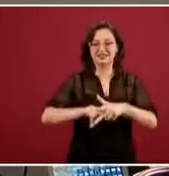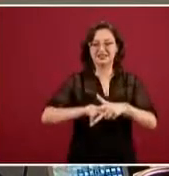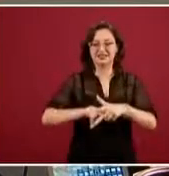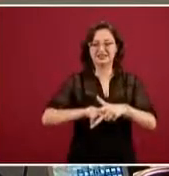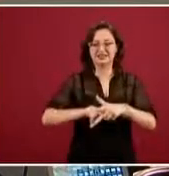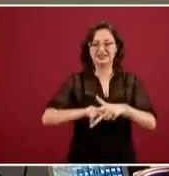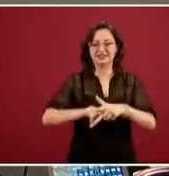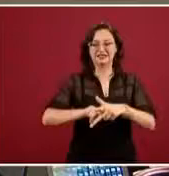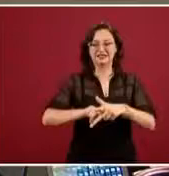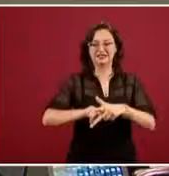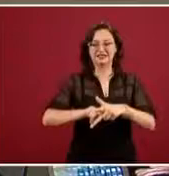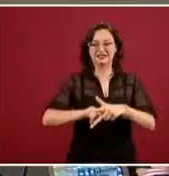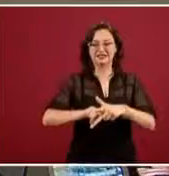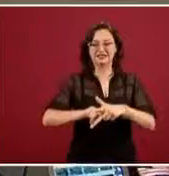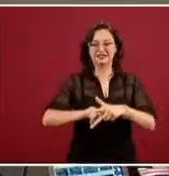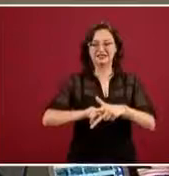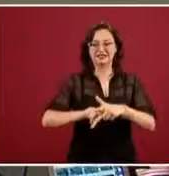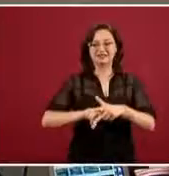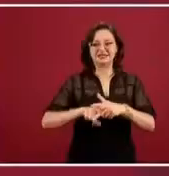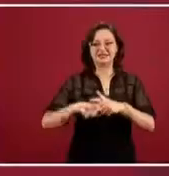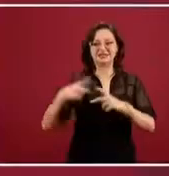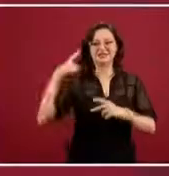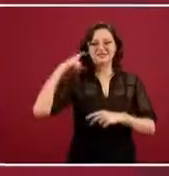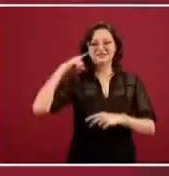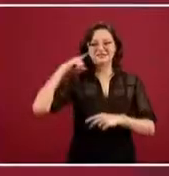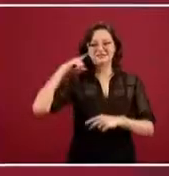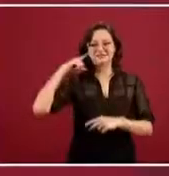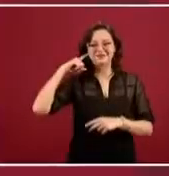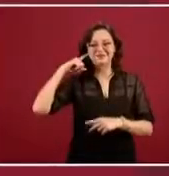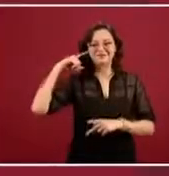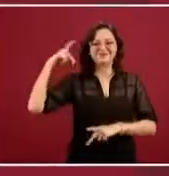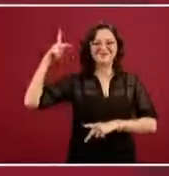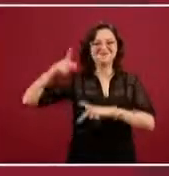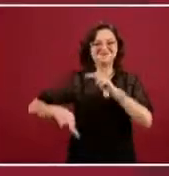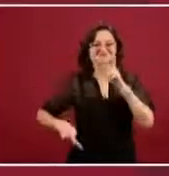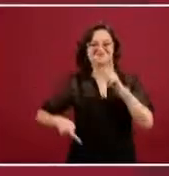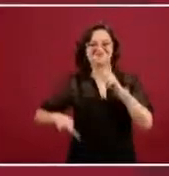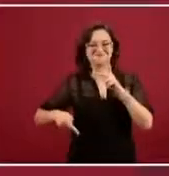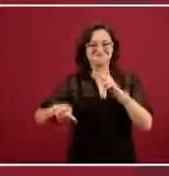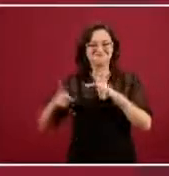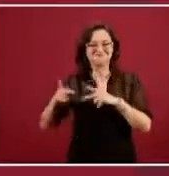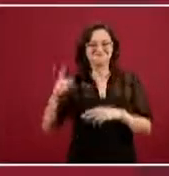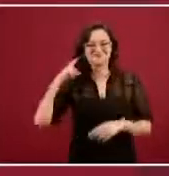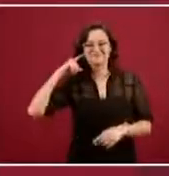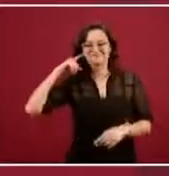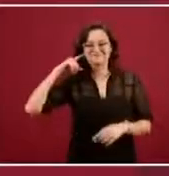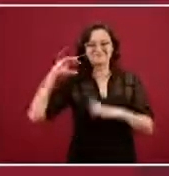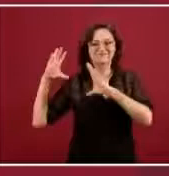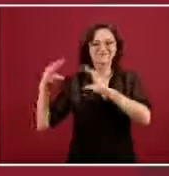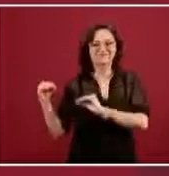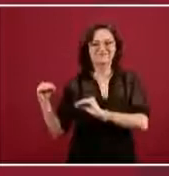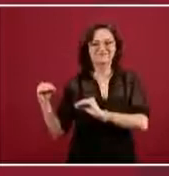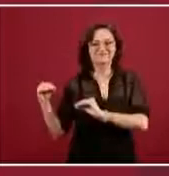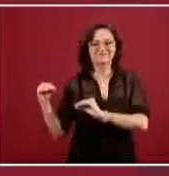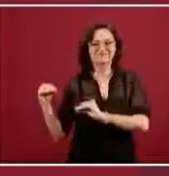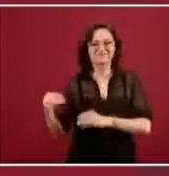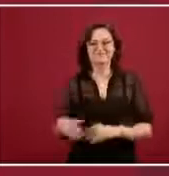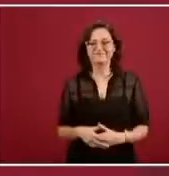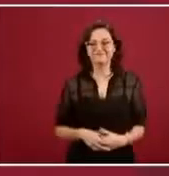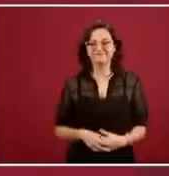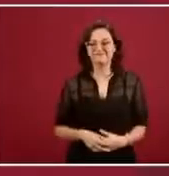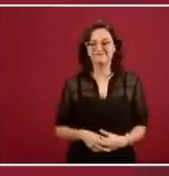diaria sobre la situación mundial y nacional de la pandemia de COVID, la enfermedad causada por el nuevo